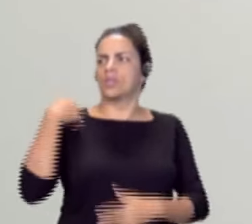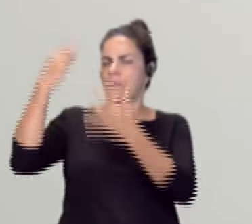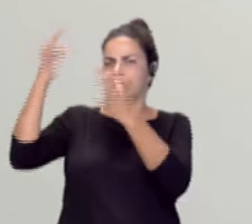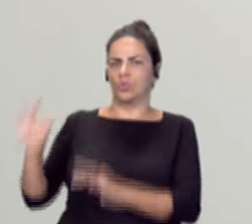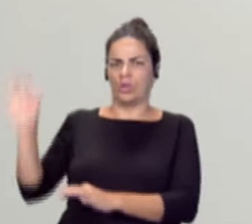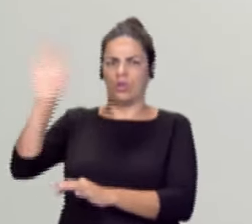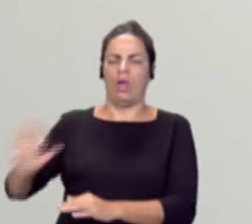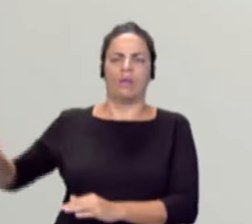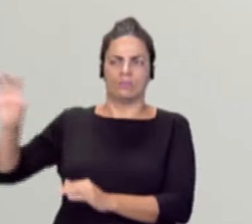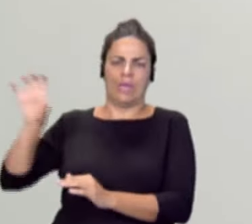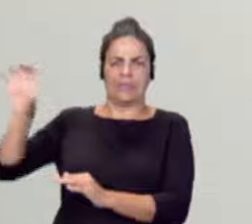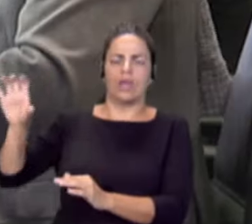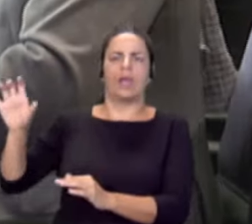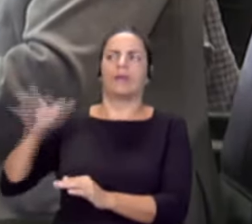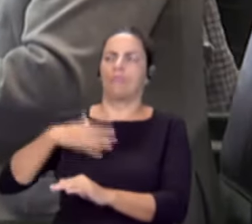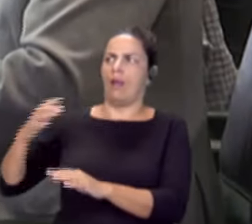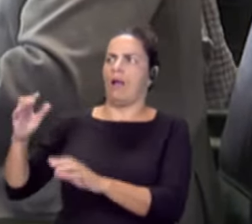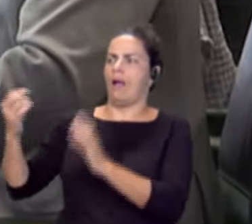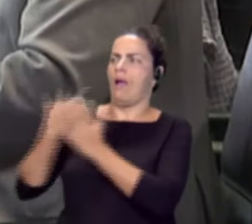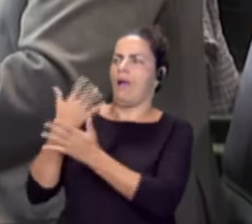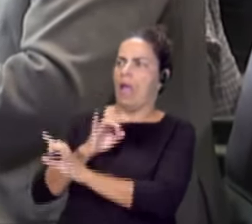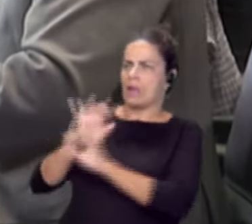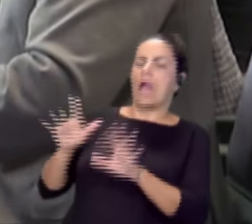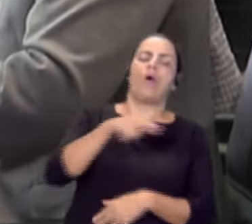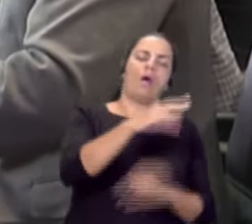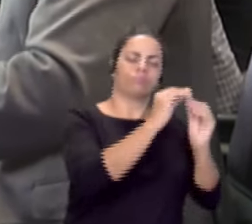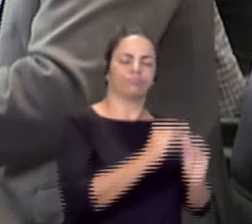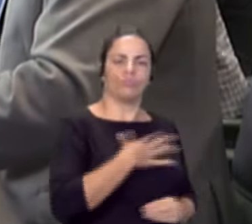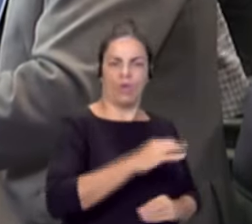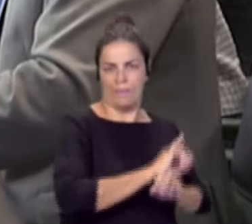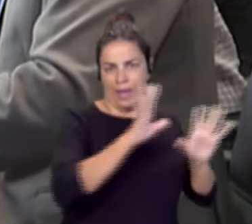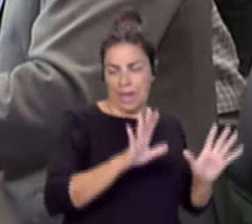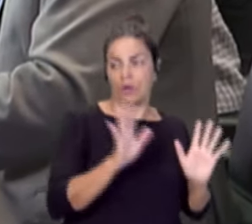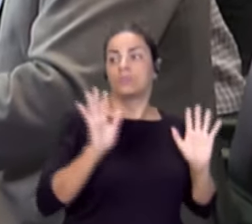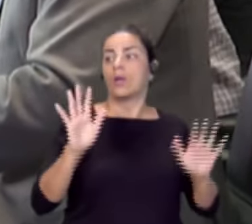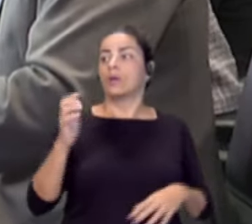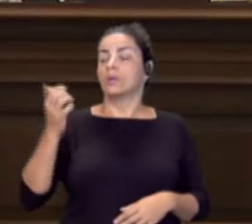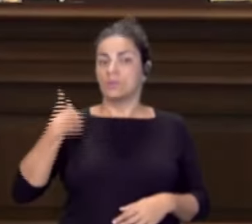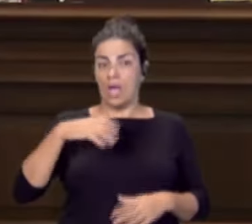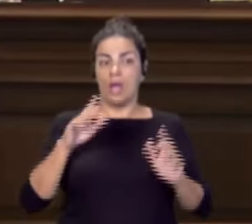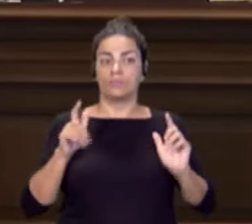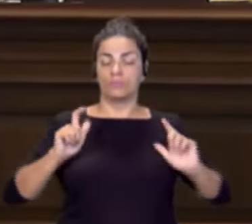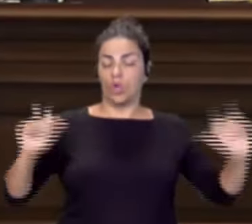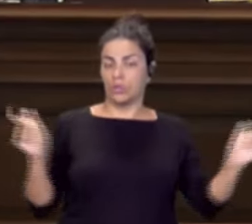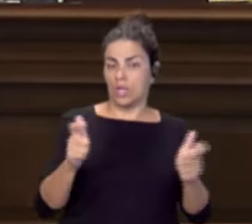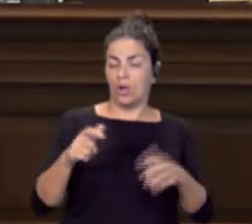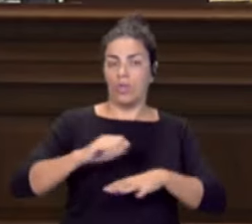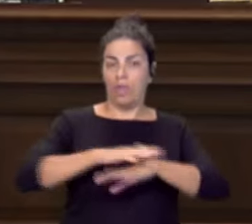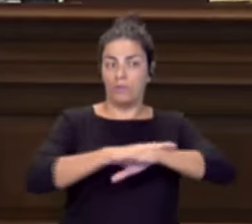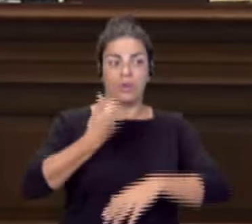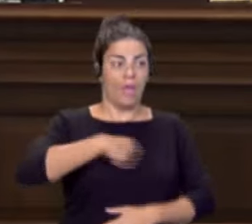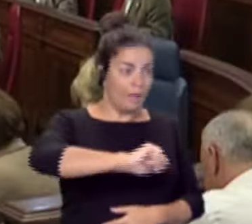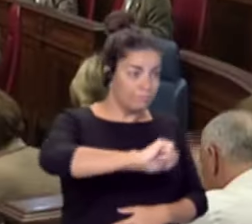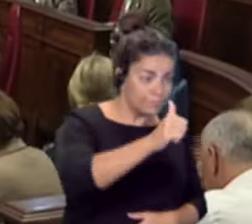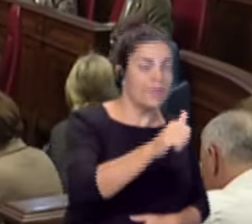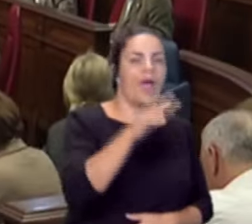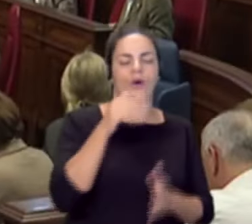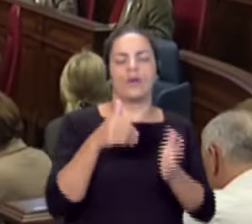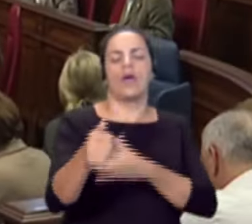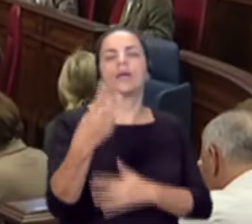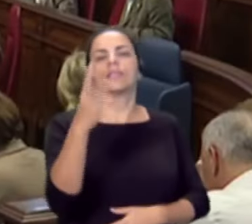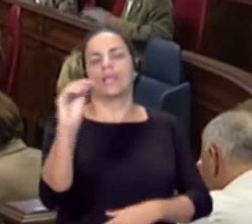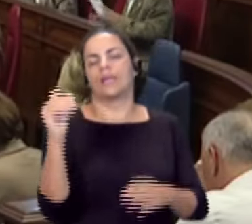despejaran algunas de esas incertidumbres. Tras conseguir luz verde en el Consejo de Gobierno, El próximo 30 de octubre se presentarán